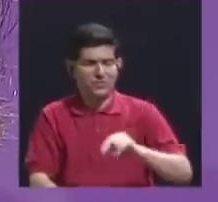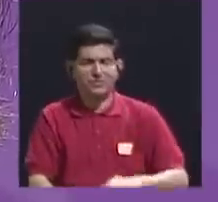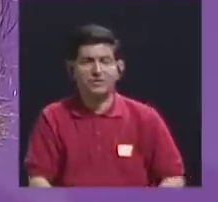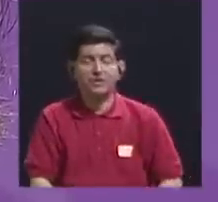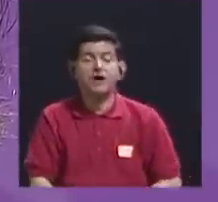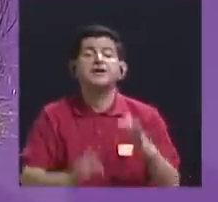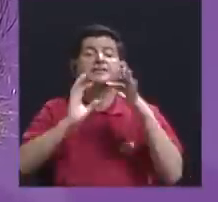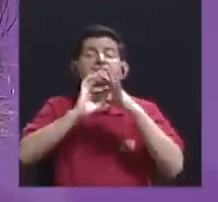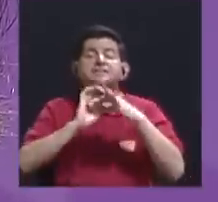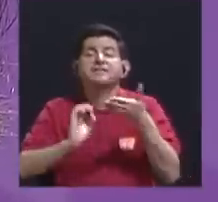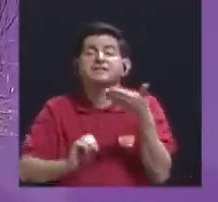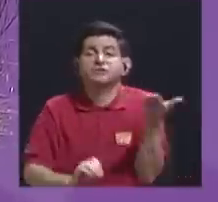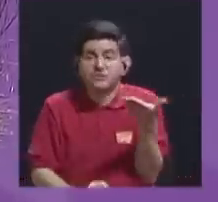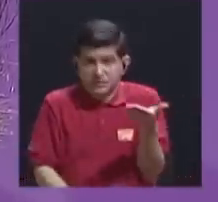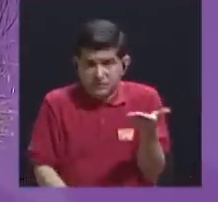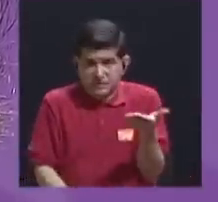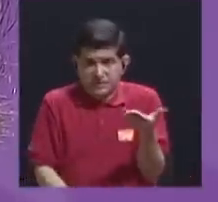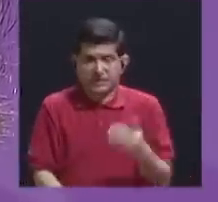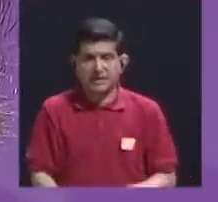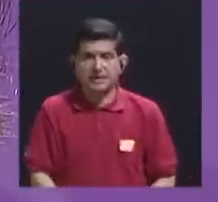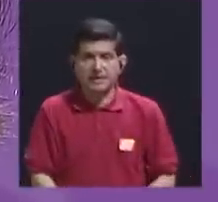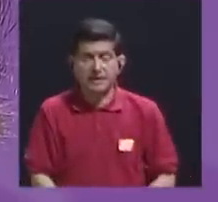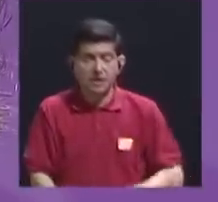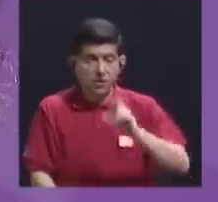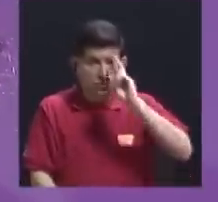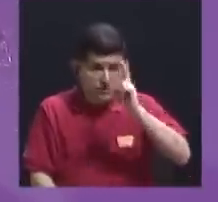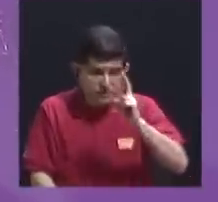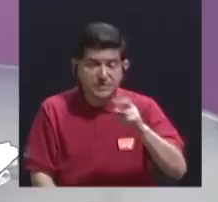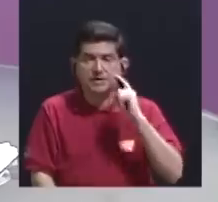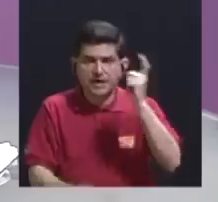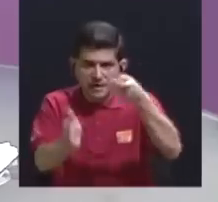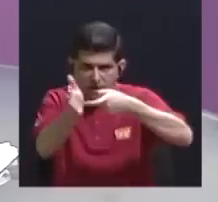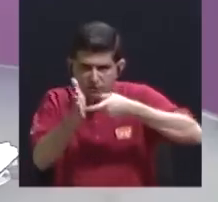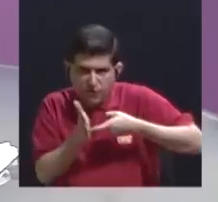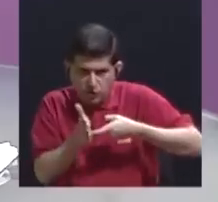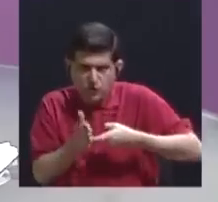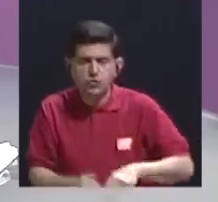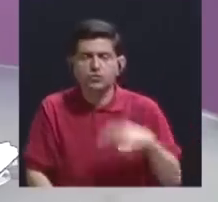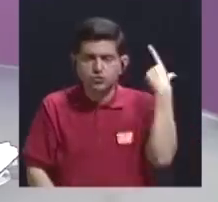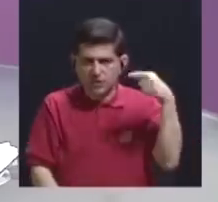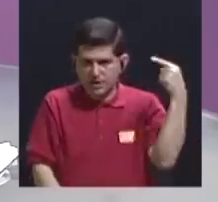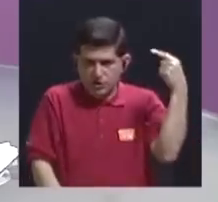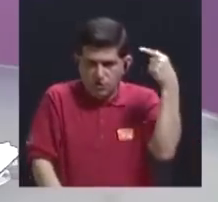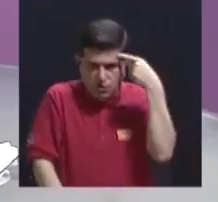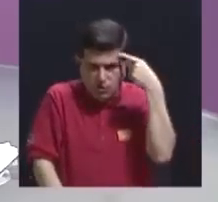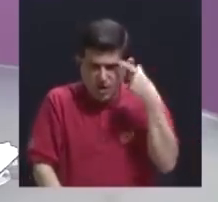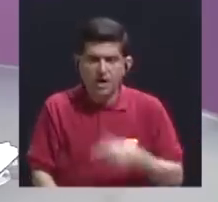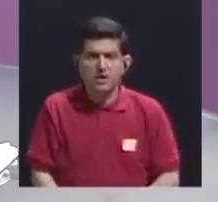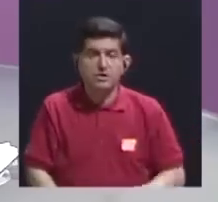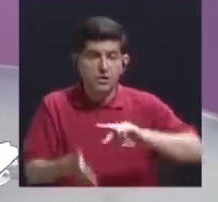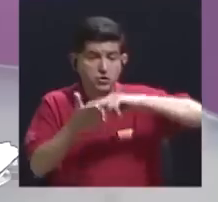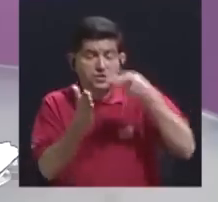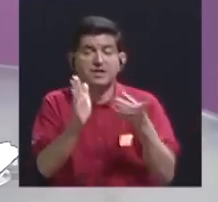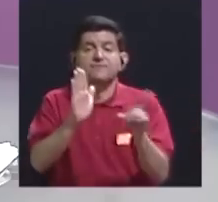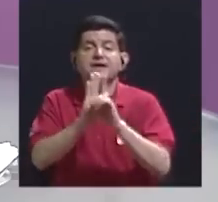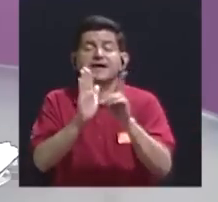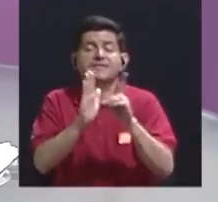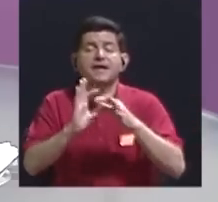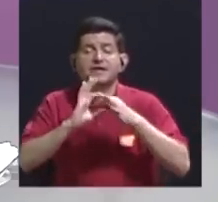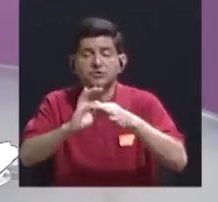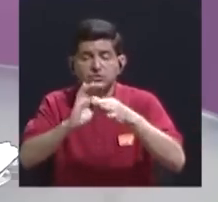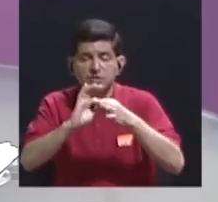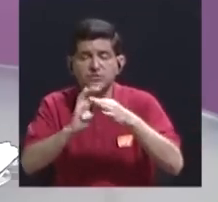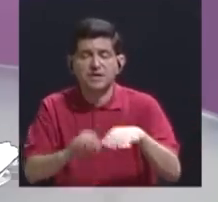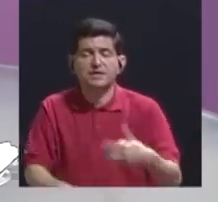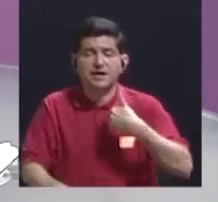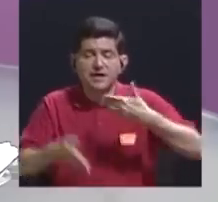tiene que ver con el reconocimiento por parte del estado de lo que son derechos sexuales y